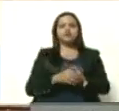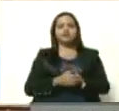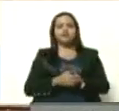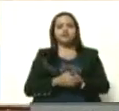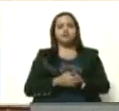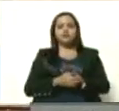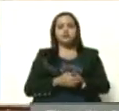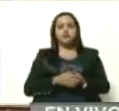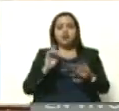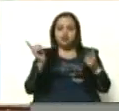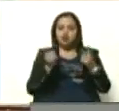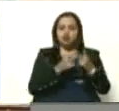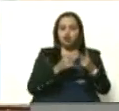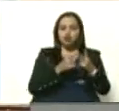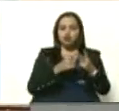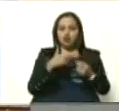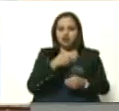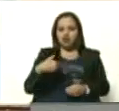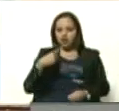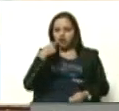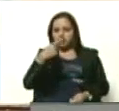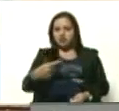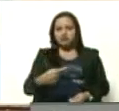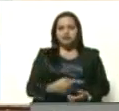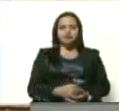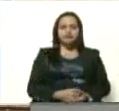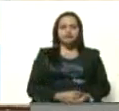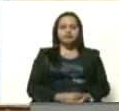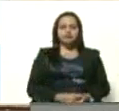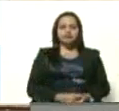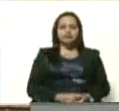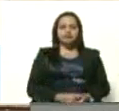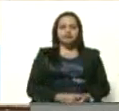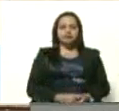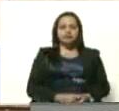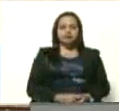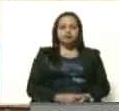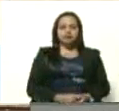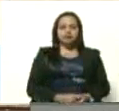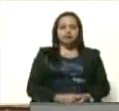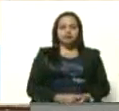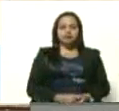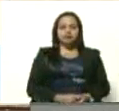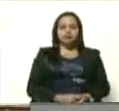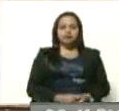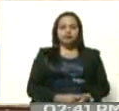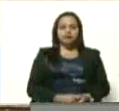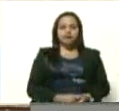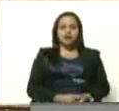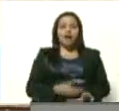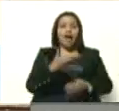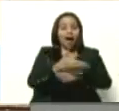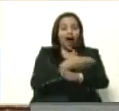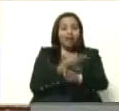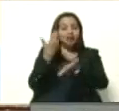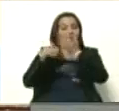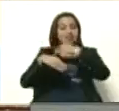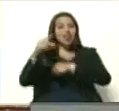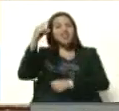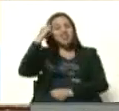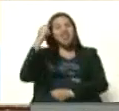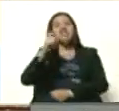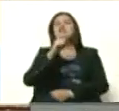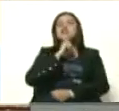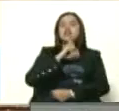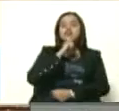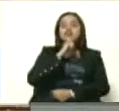la segunda cosa que les quiero decir. Hemos pasado días duros. Este pueblo